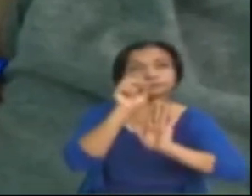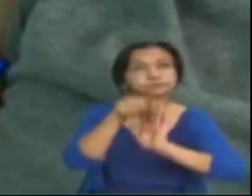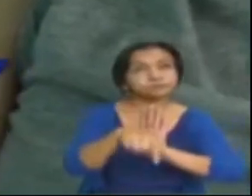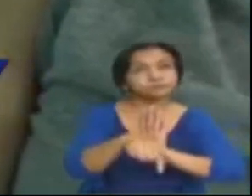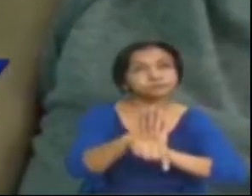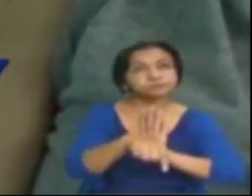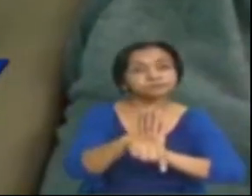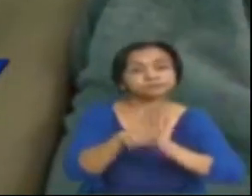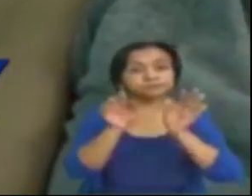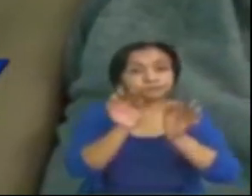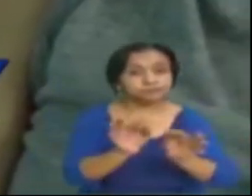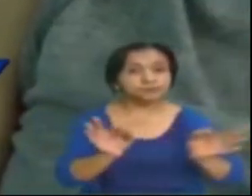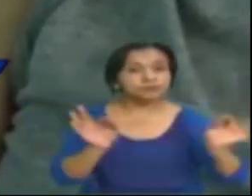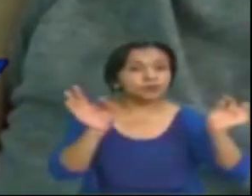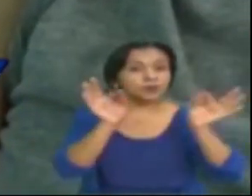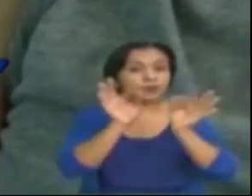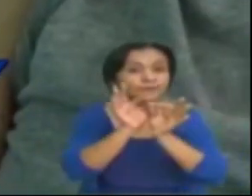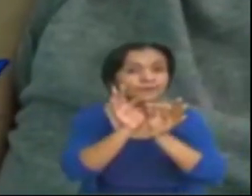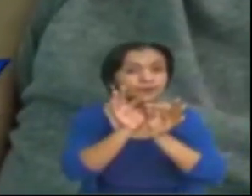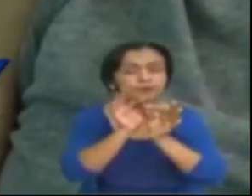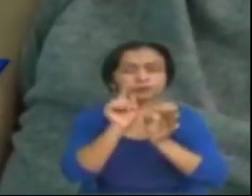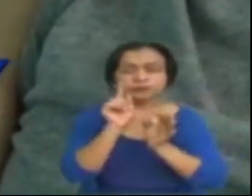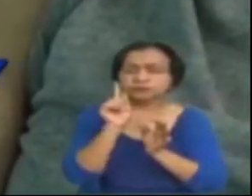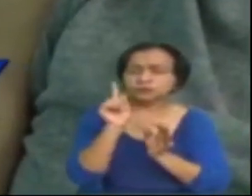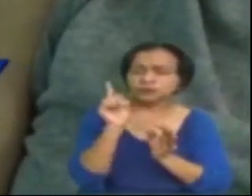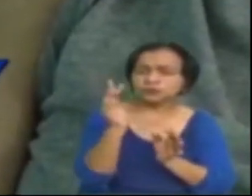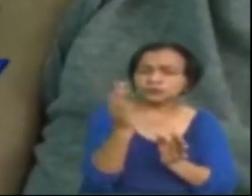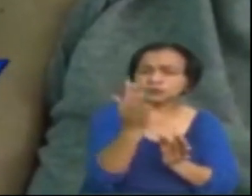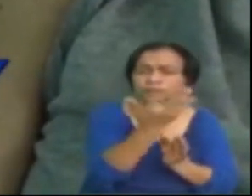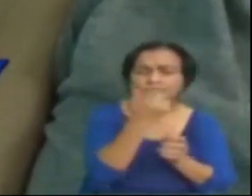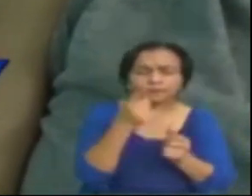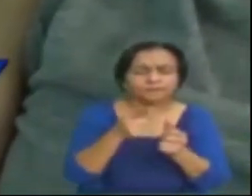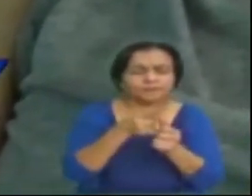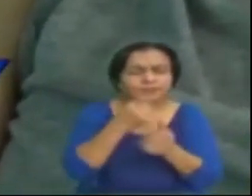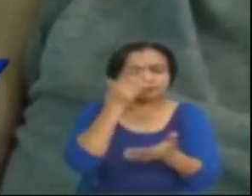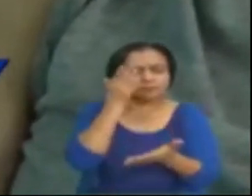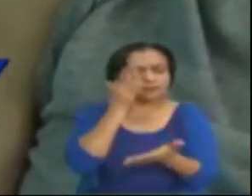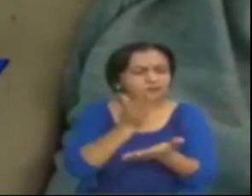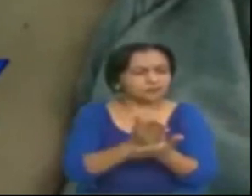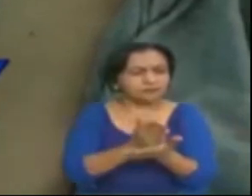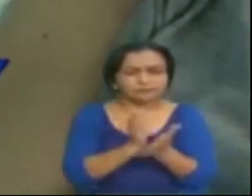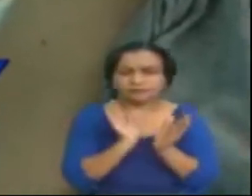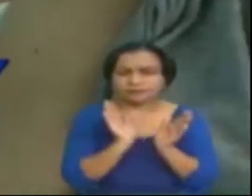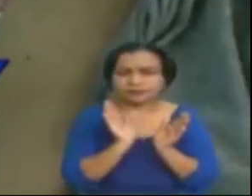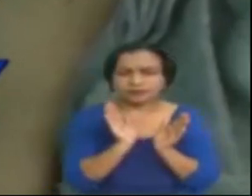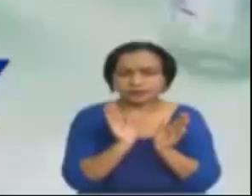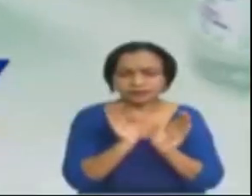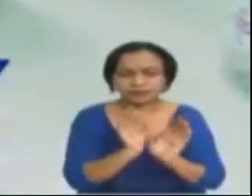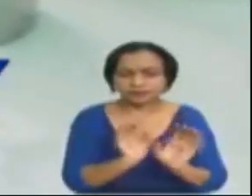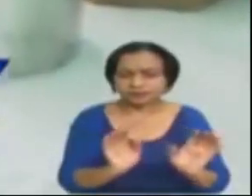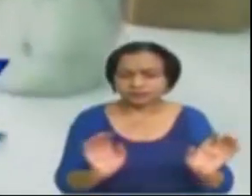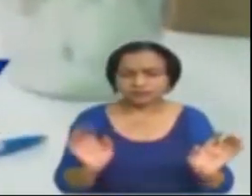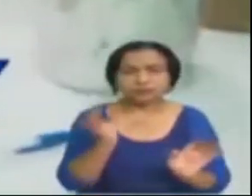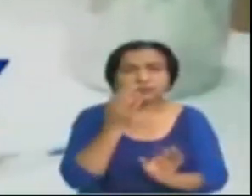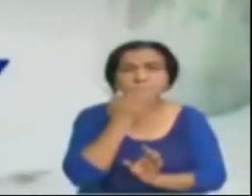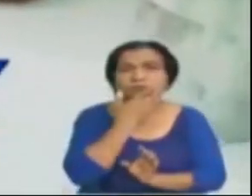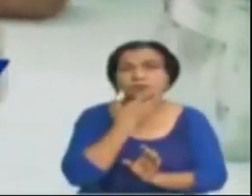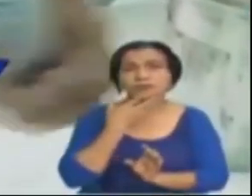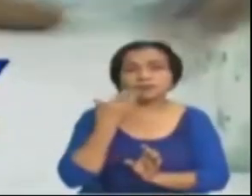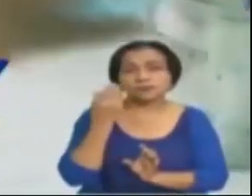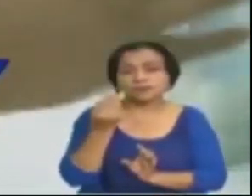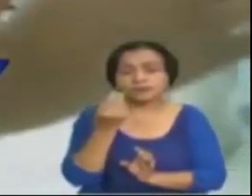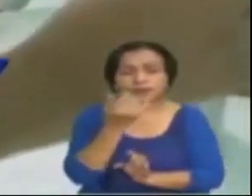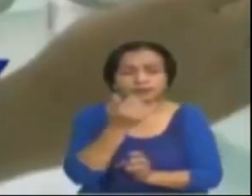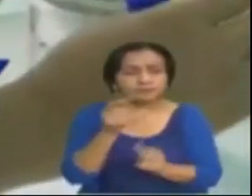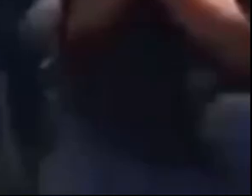honduras reporta 136 mil 476 al 21 de mayo es decir el 1.38 por